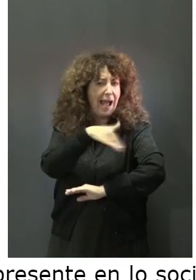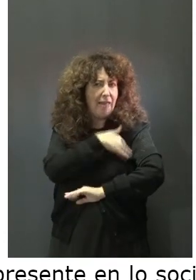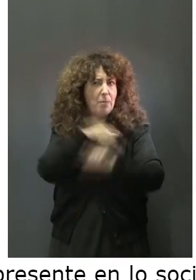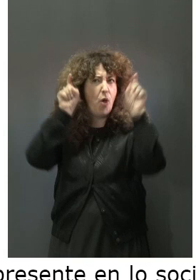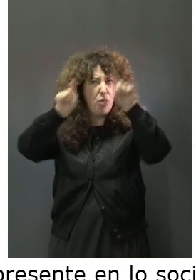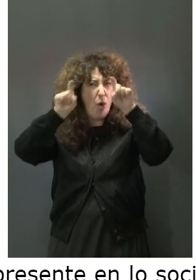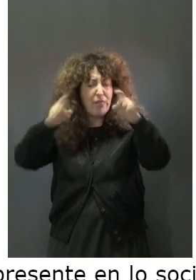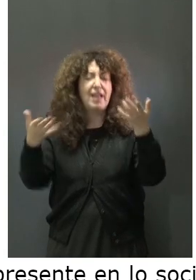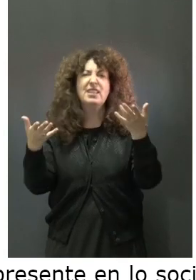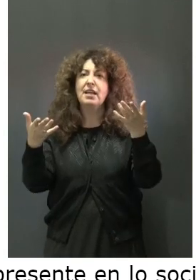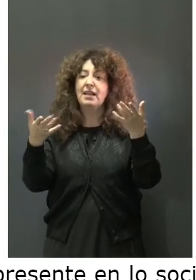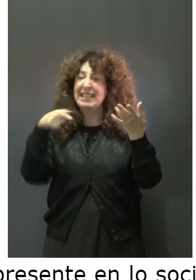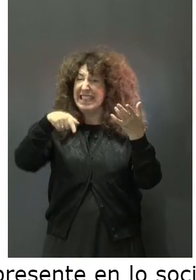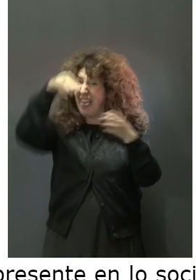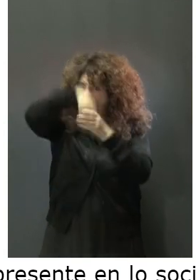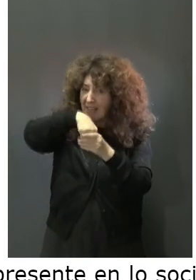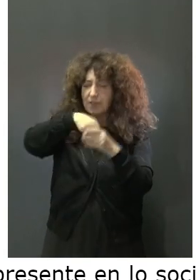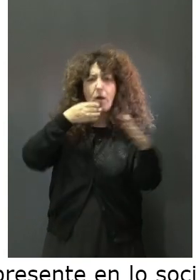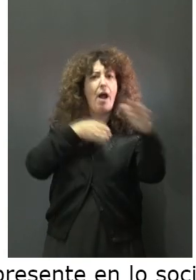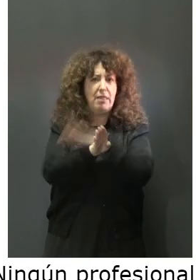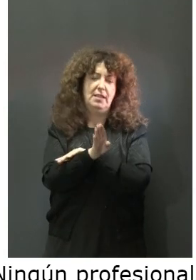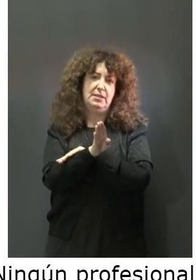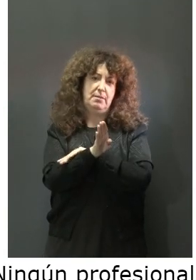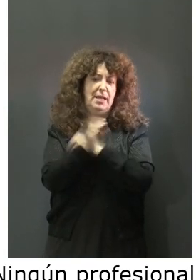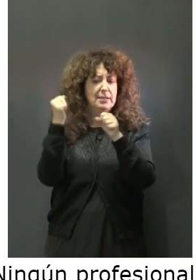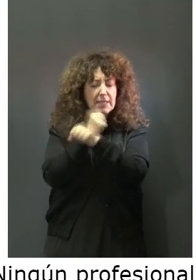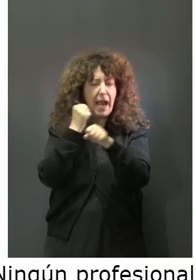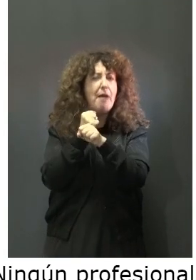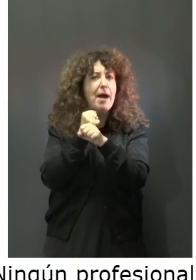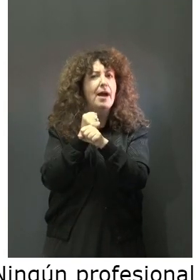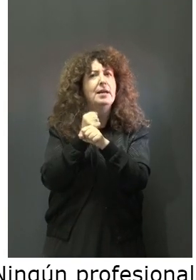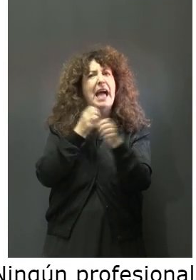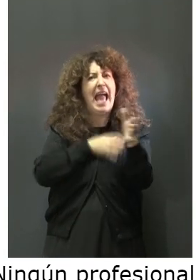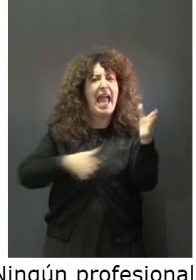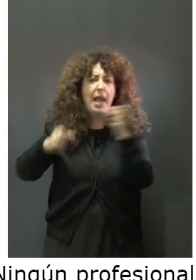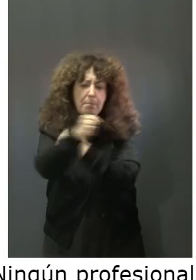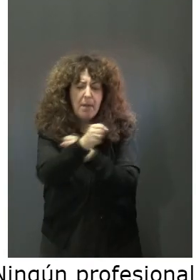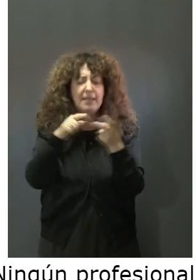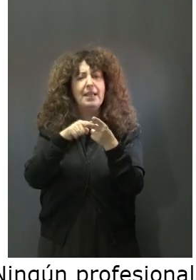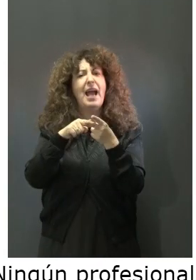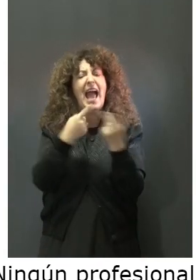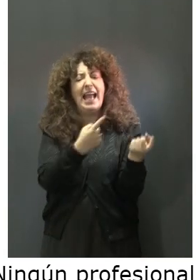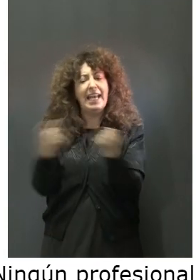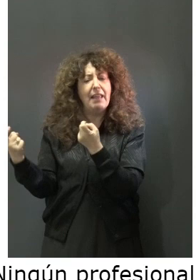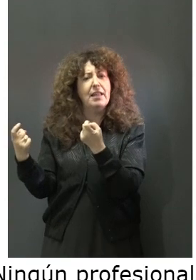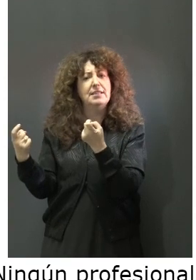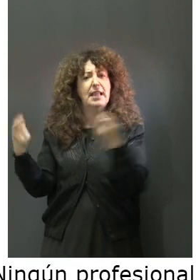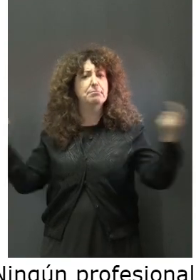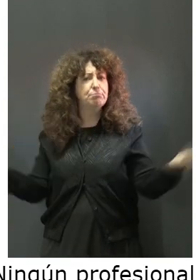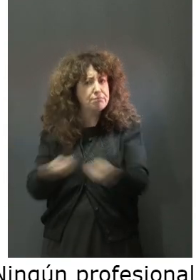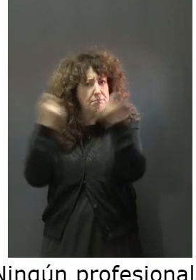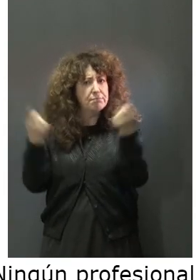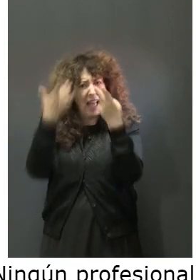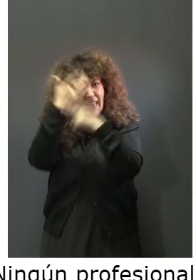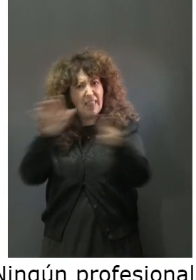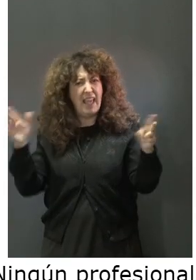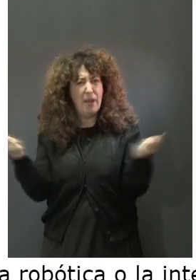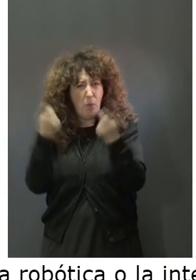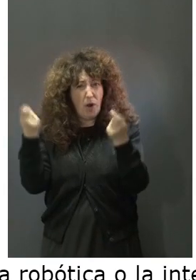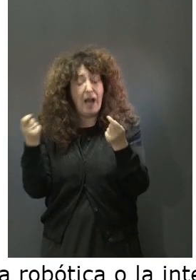educativos, donde la accesibilidad, donde se trabaje la empatía, la divulgación de las necesidades y, sobre todo,